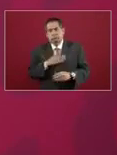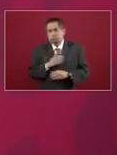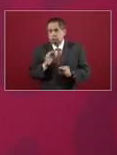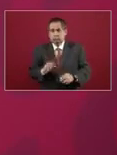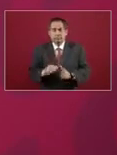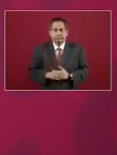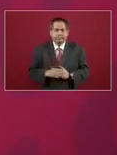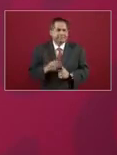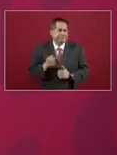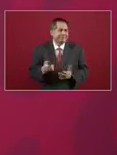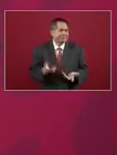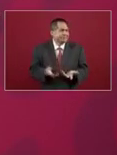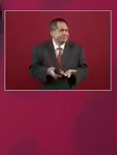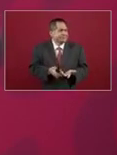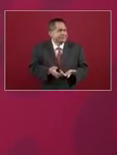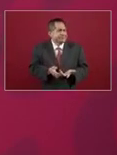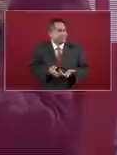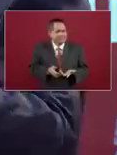Entonces, ¿por qué